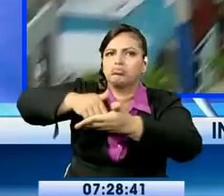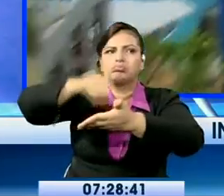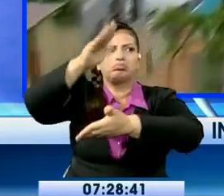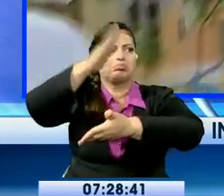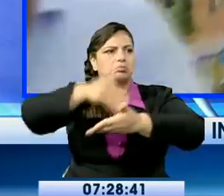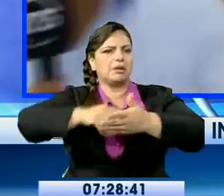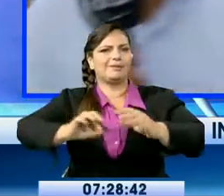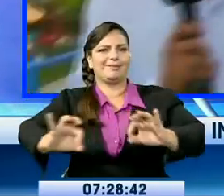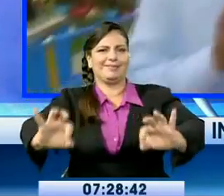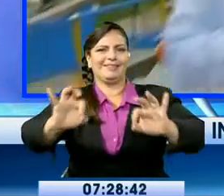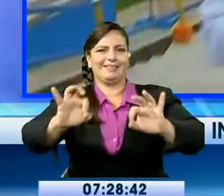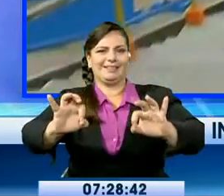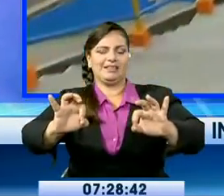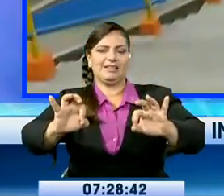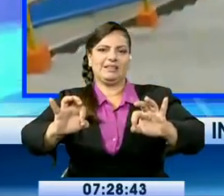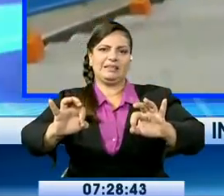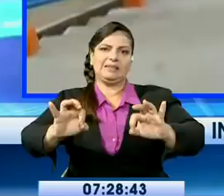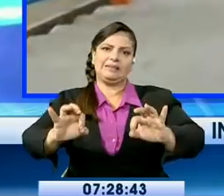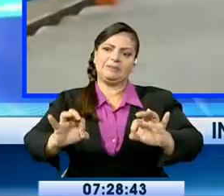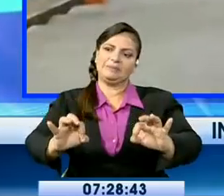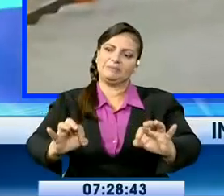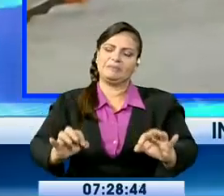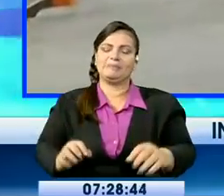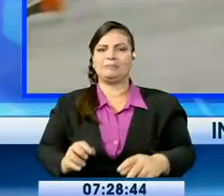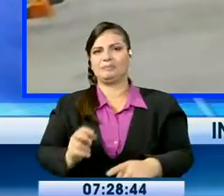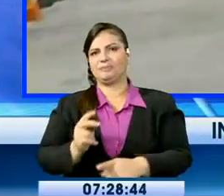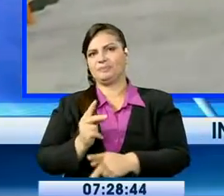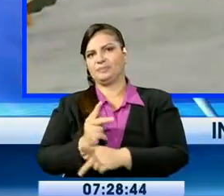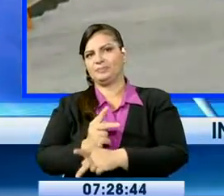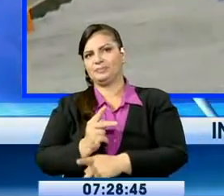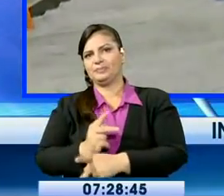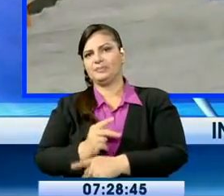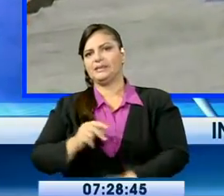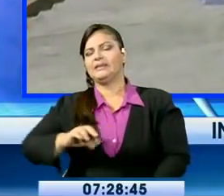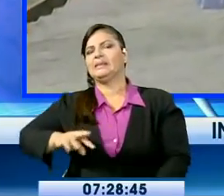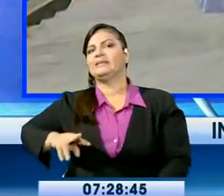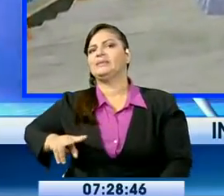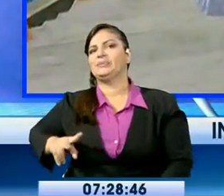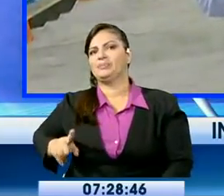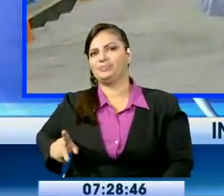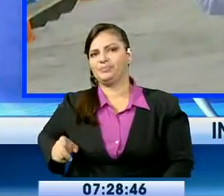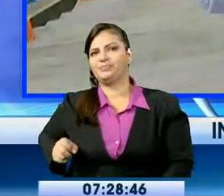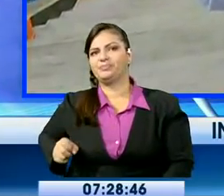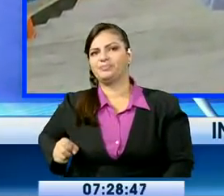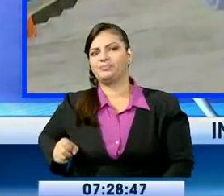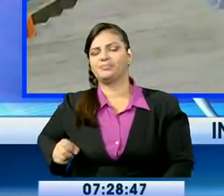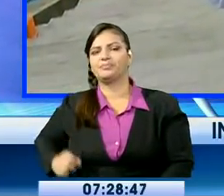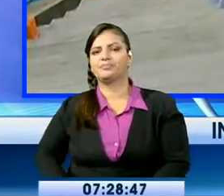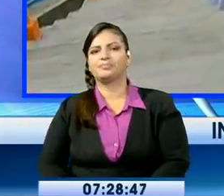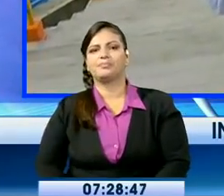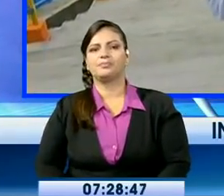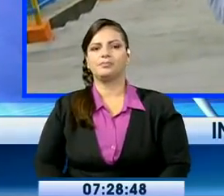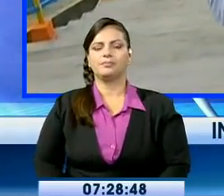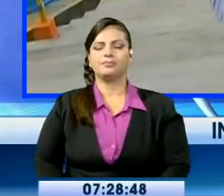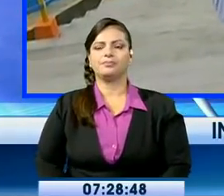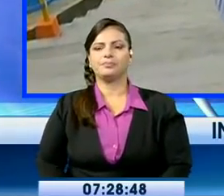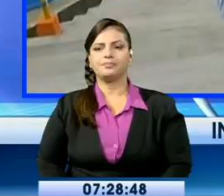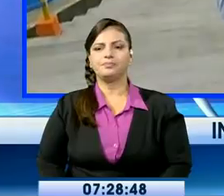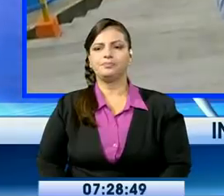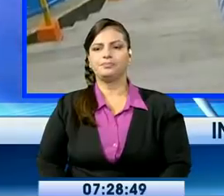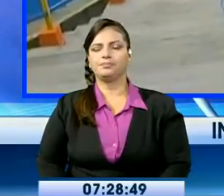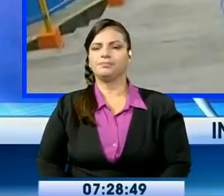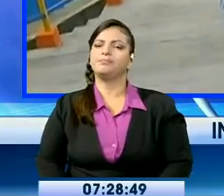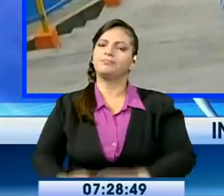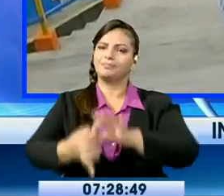ve afectado por que la delincuencia está operando en este punto. Con esto retornamos a